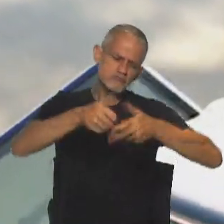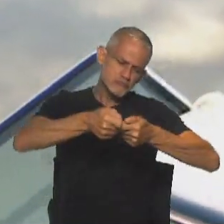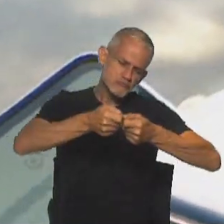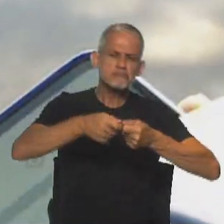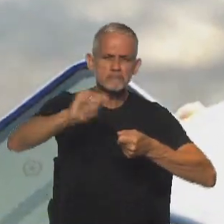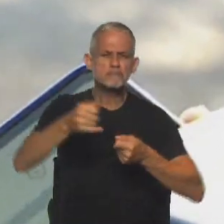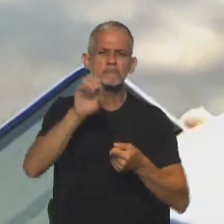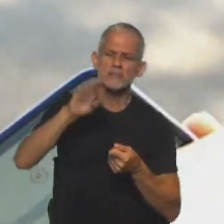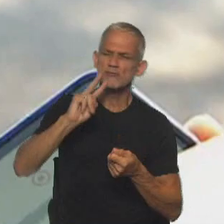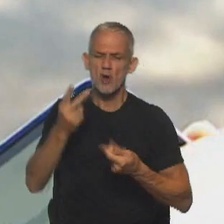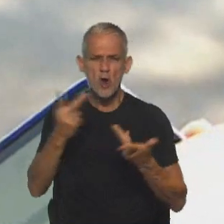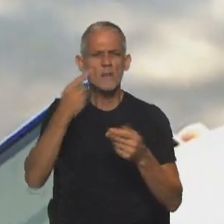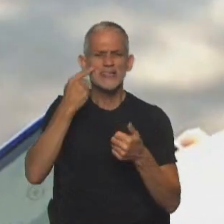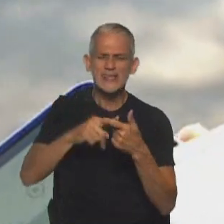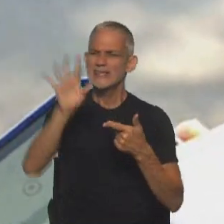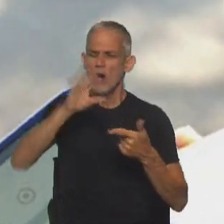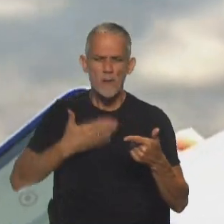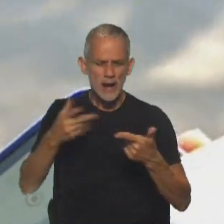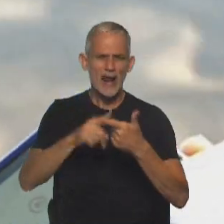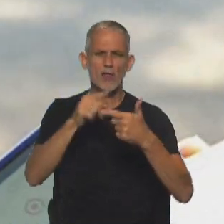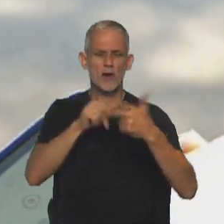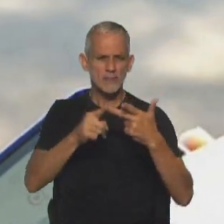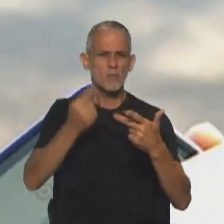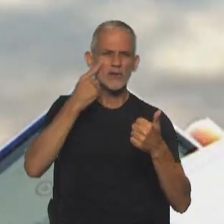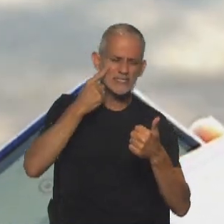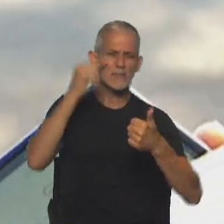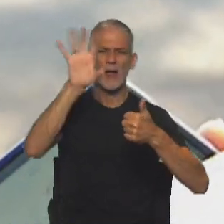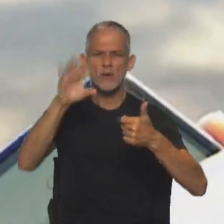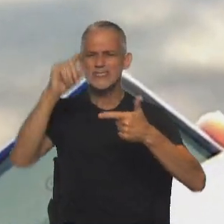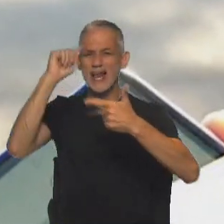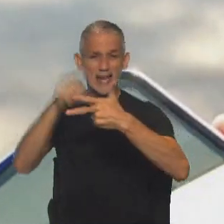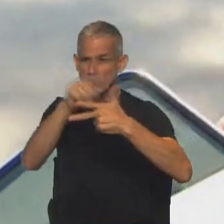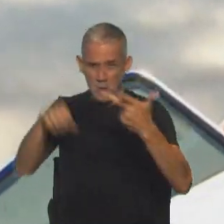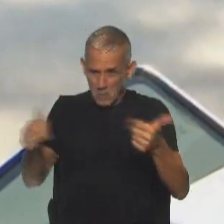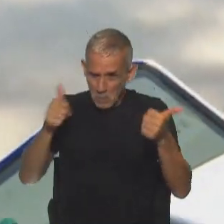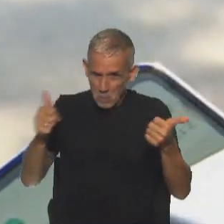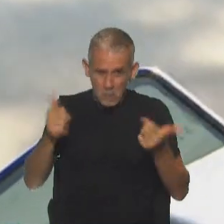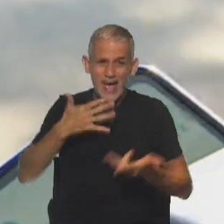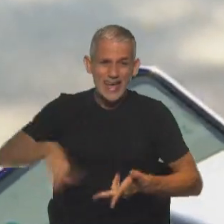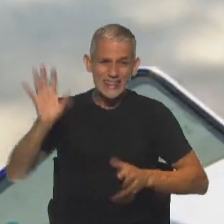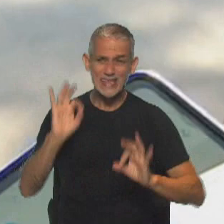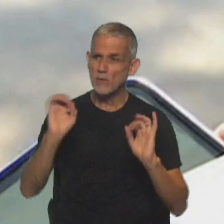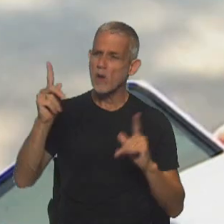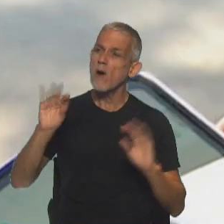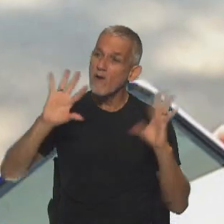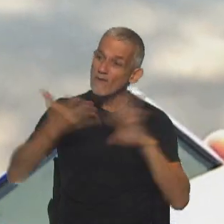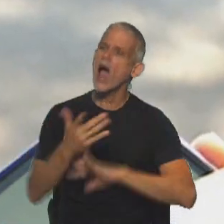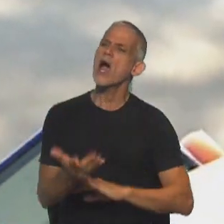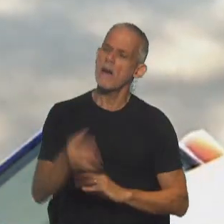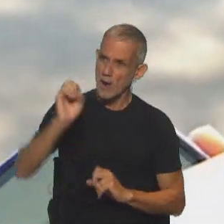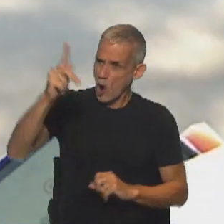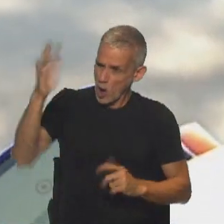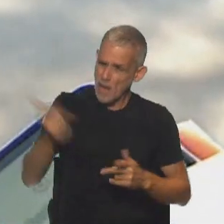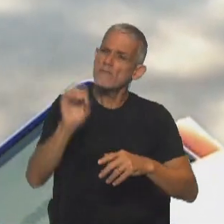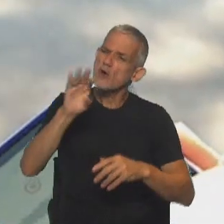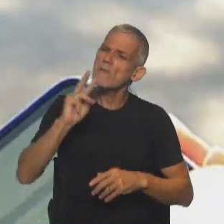gobernadores, los intendentes, el Estado, en las tres instancias, municipal, provincial y nacional, entiende que el mejor mecanismo para tener